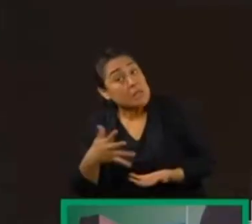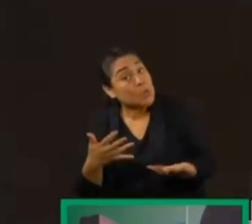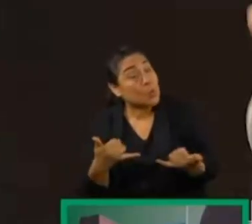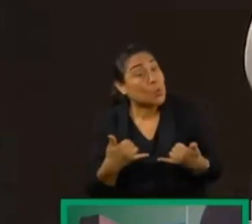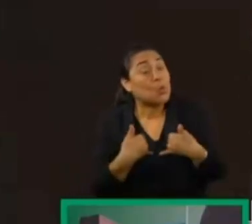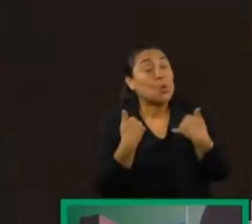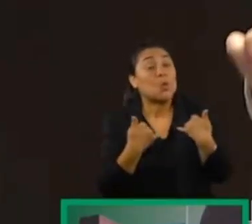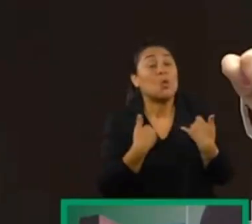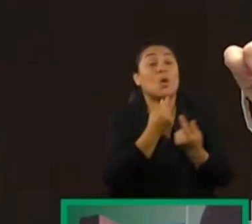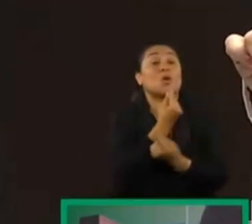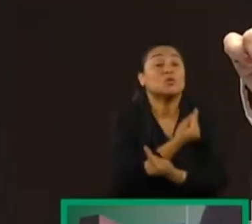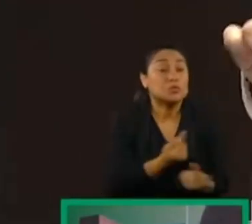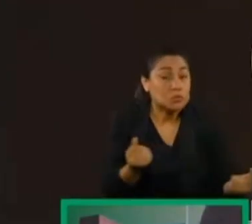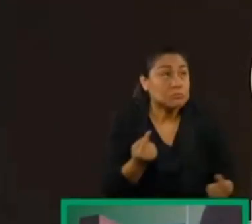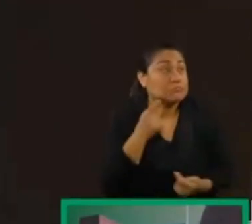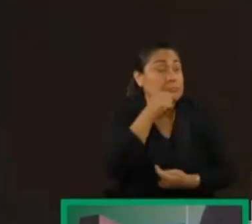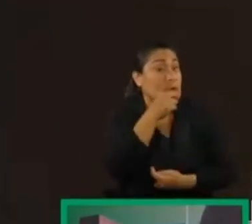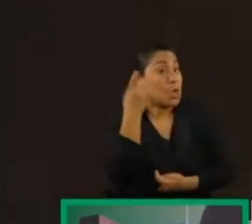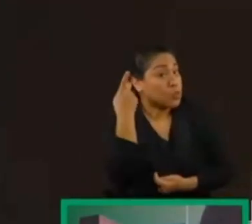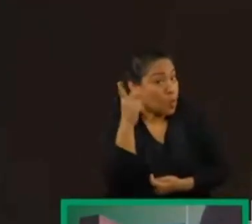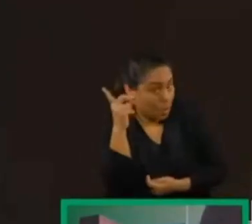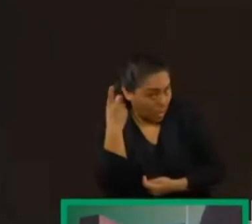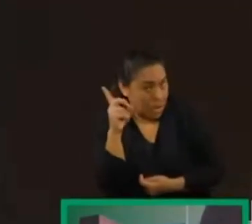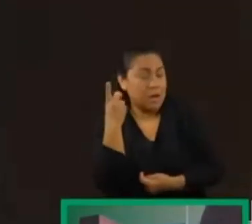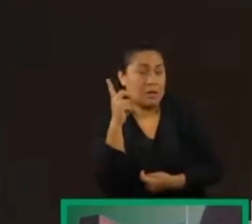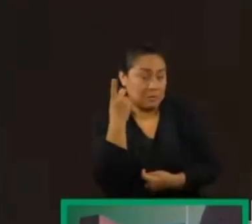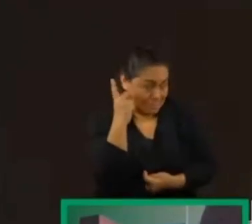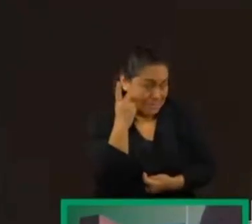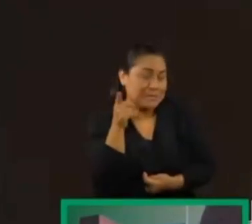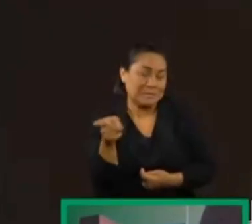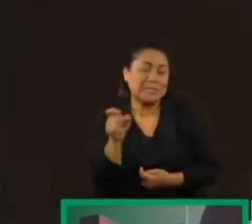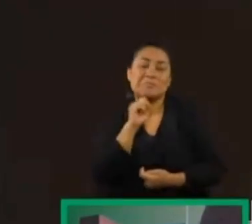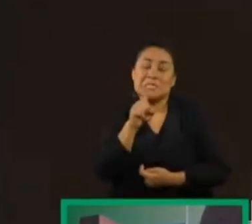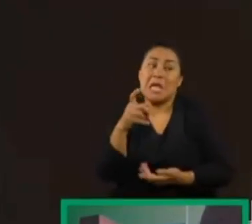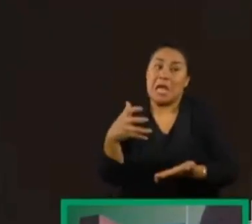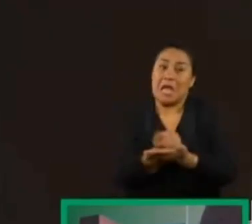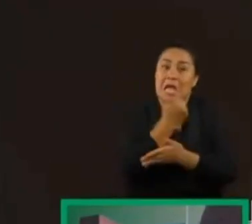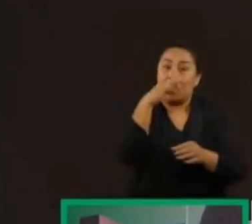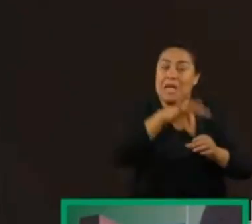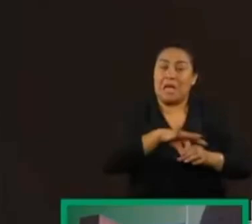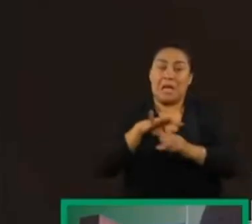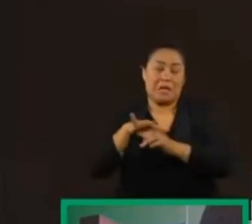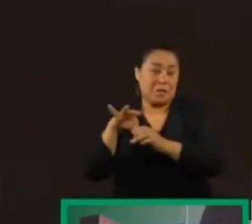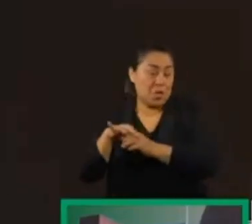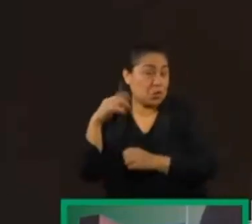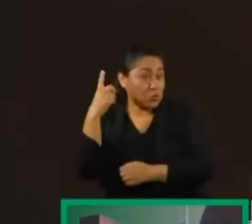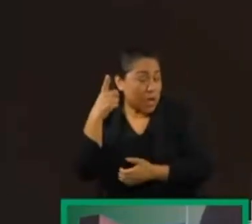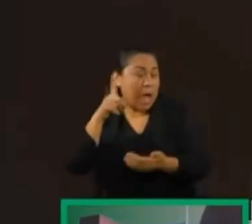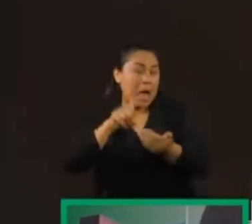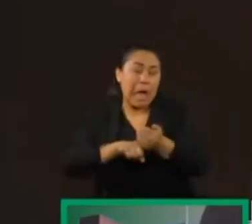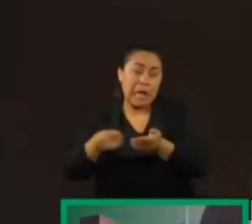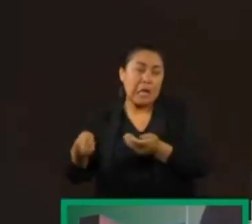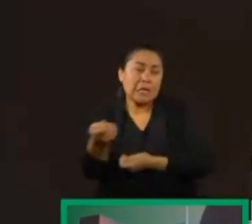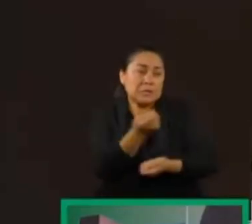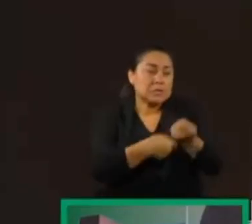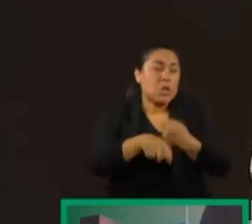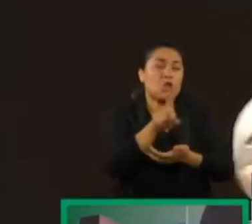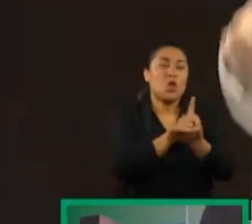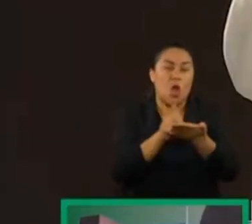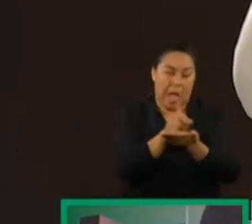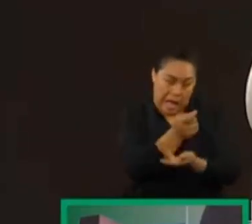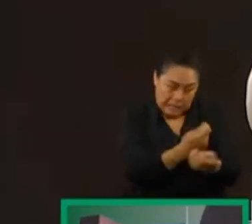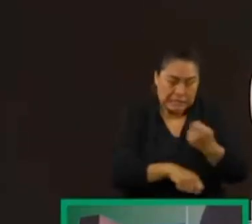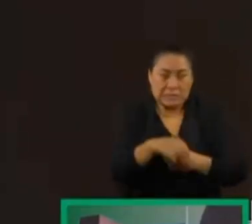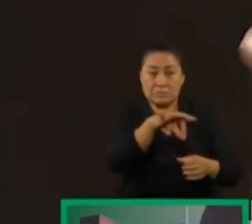y niños, como es Durango, porque así ganaron la elección de Durango, porque hasta droga intercambiaron por